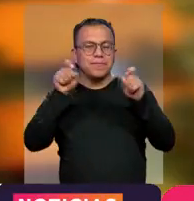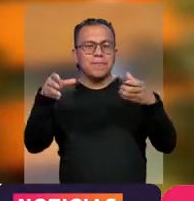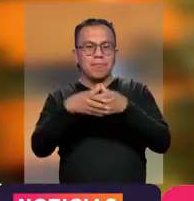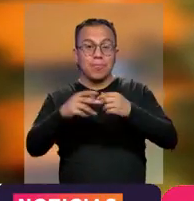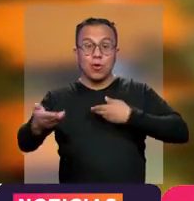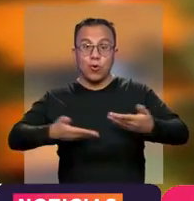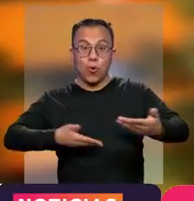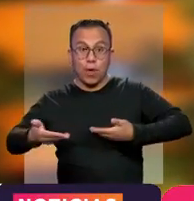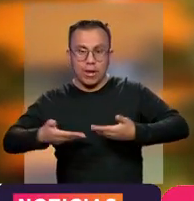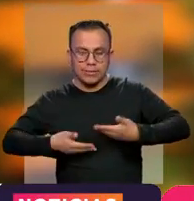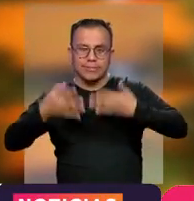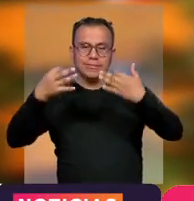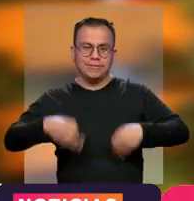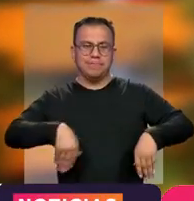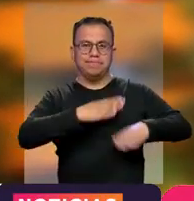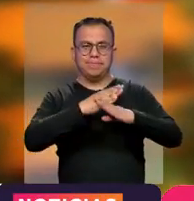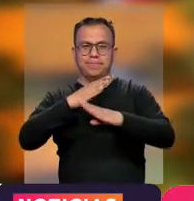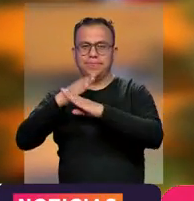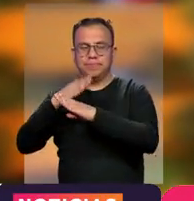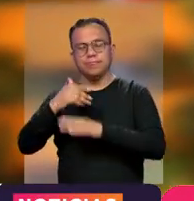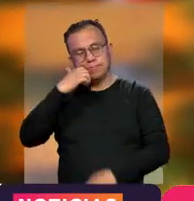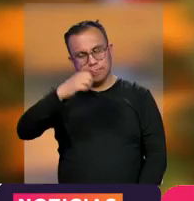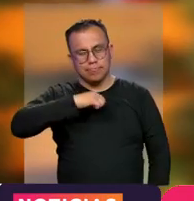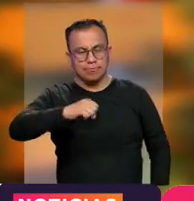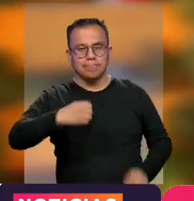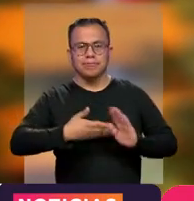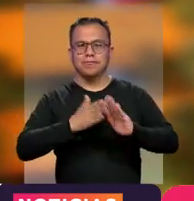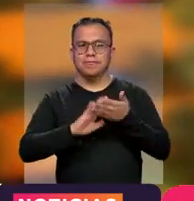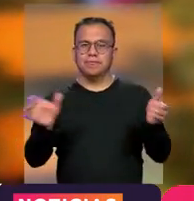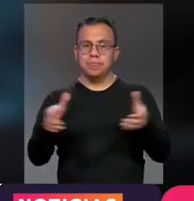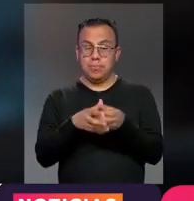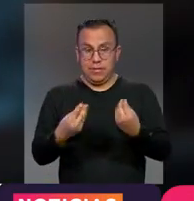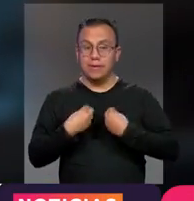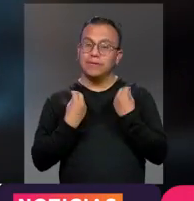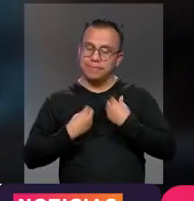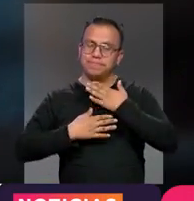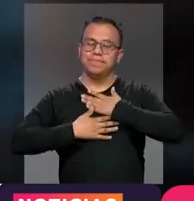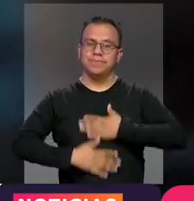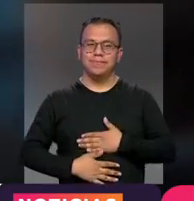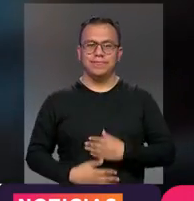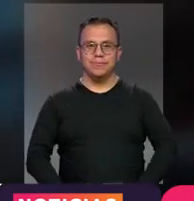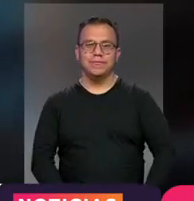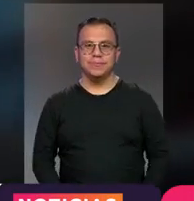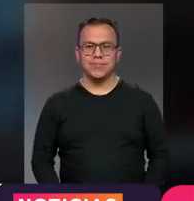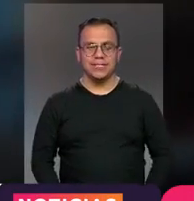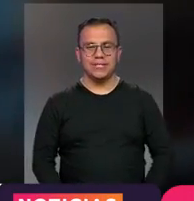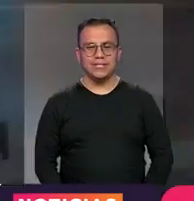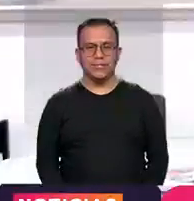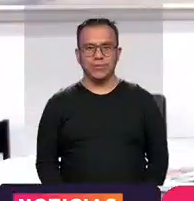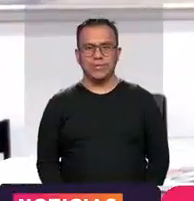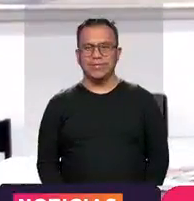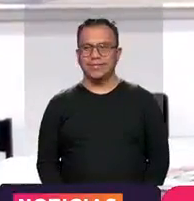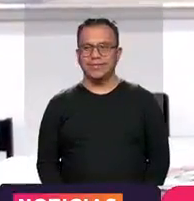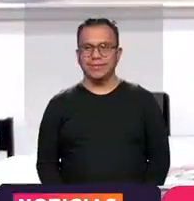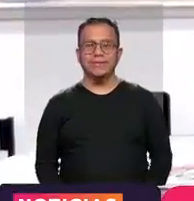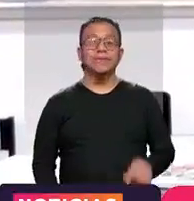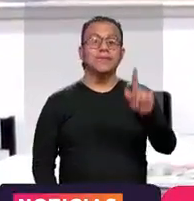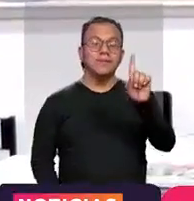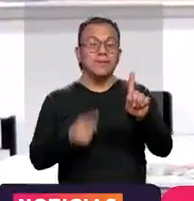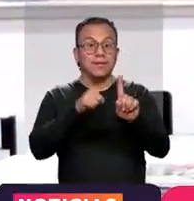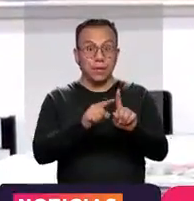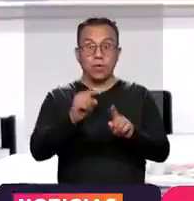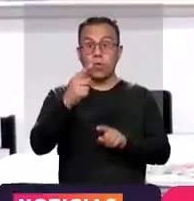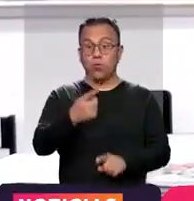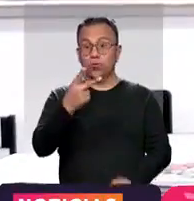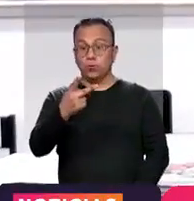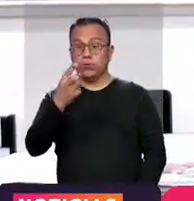para sellarlos y garantizar los derechos de la comunidad para vivir tranquilamente. Una de cada cuatro